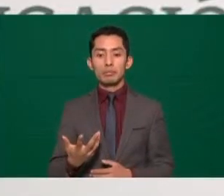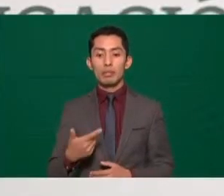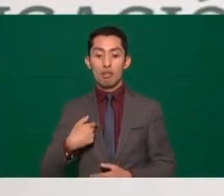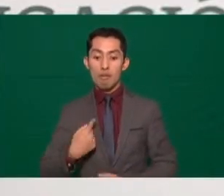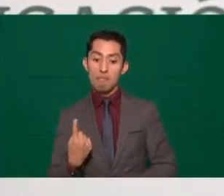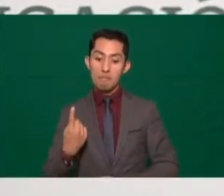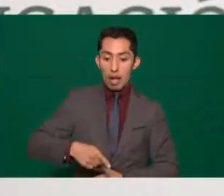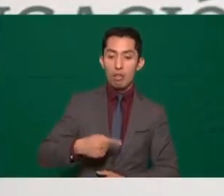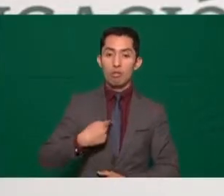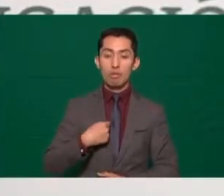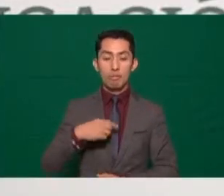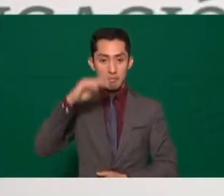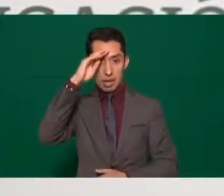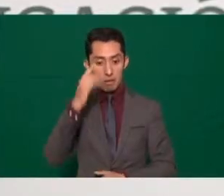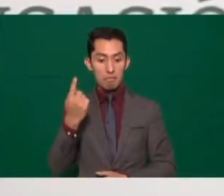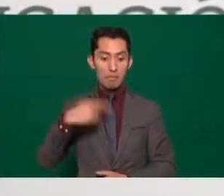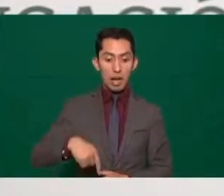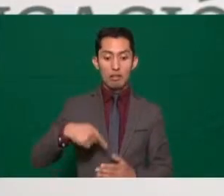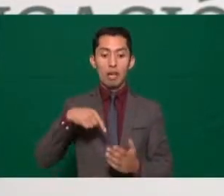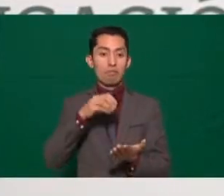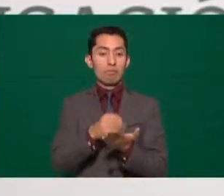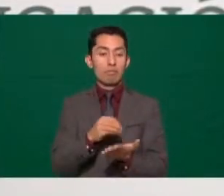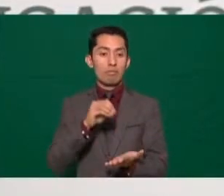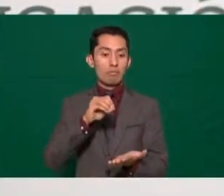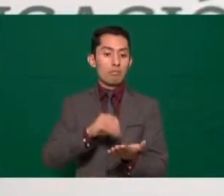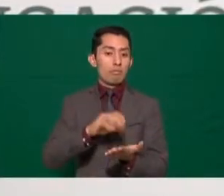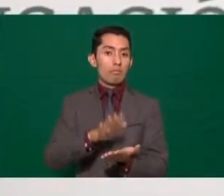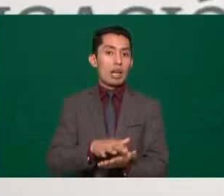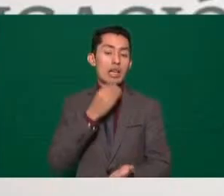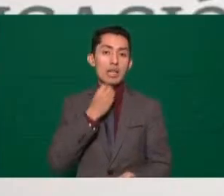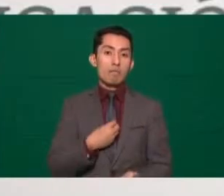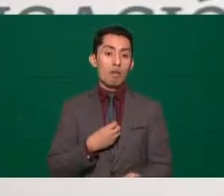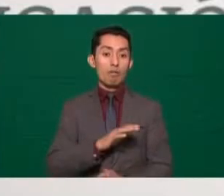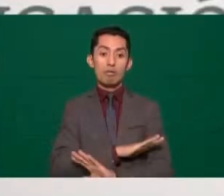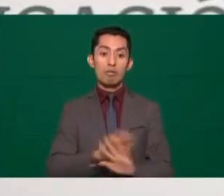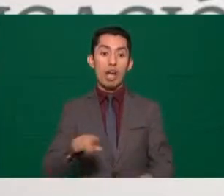actuar. Todos tenemos derecho a